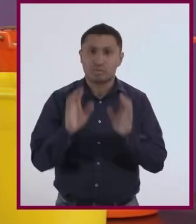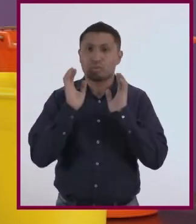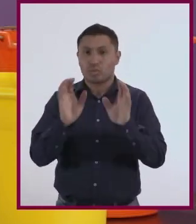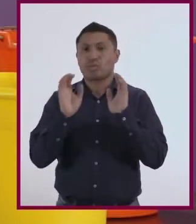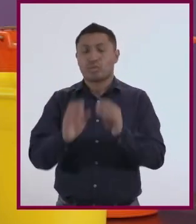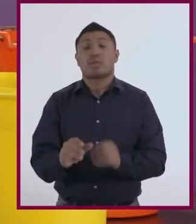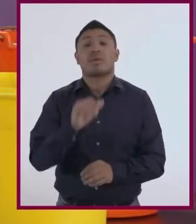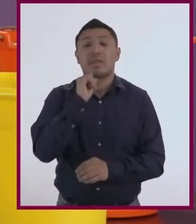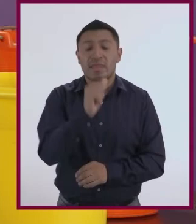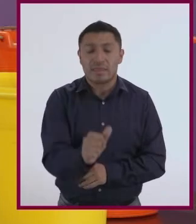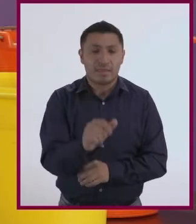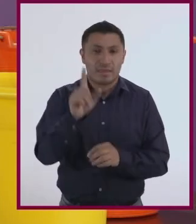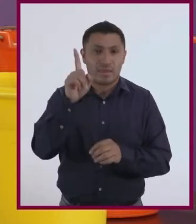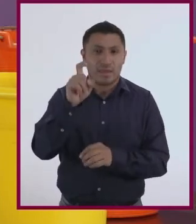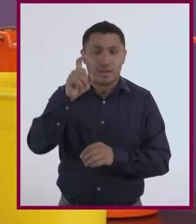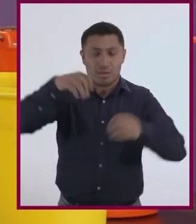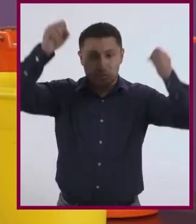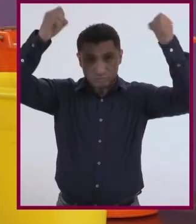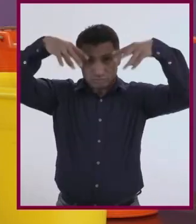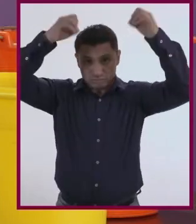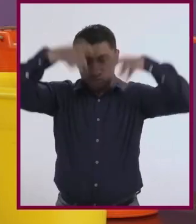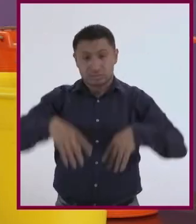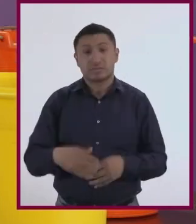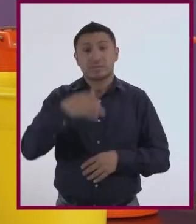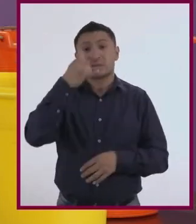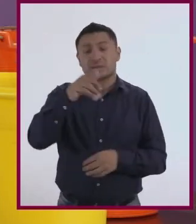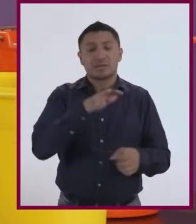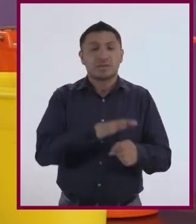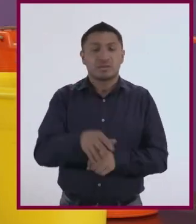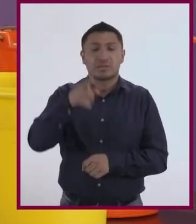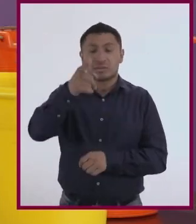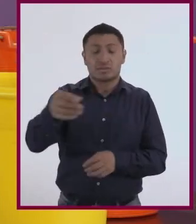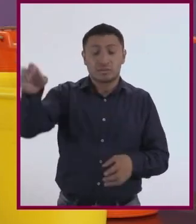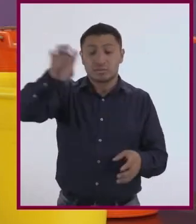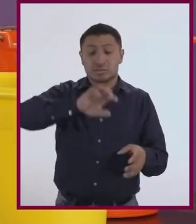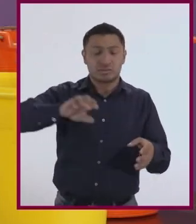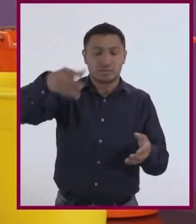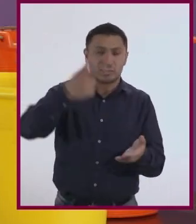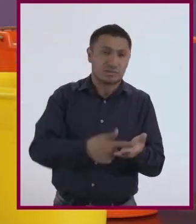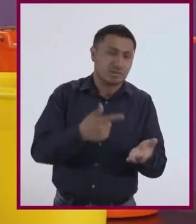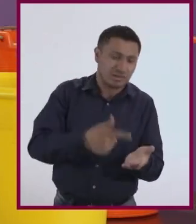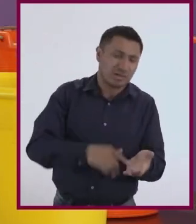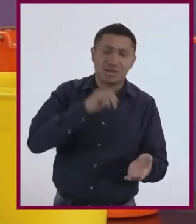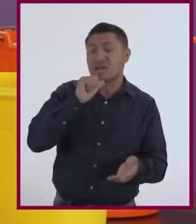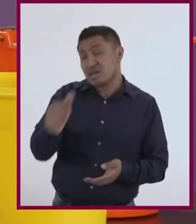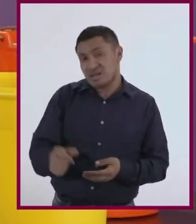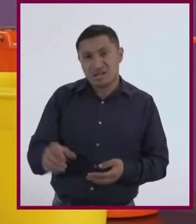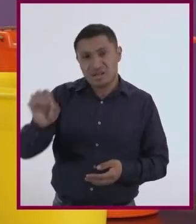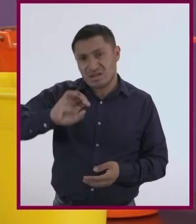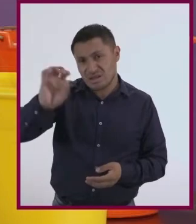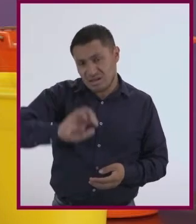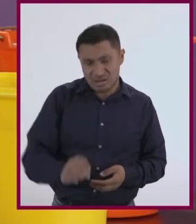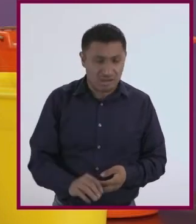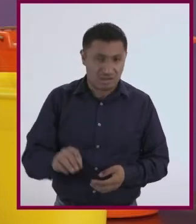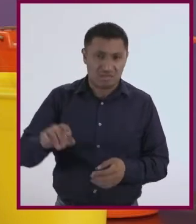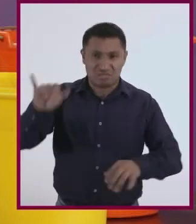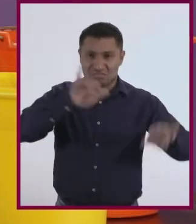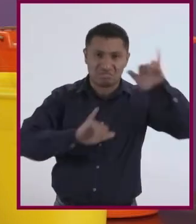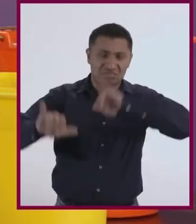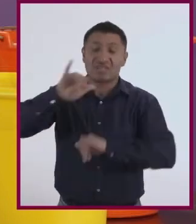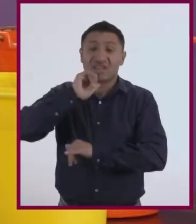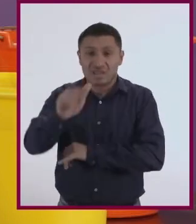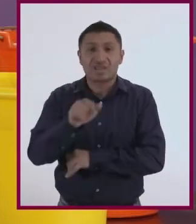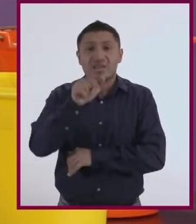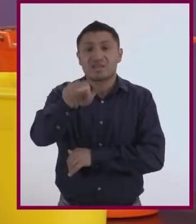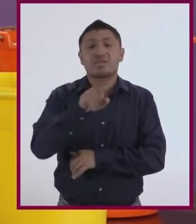que no le vaya a entrar agua de lluvia y que los residuos que agregues no contengan grasas, sales o plaguicidas. Mientras